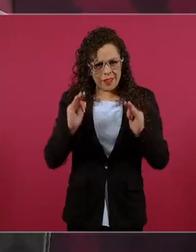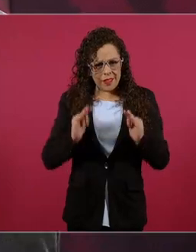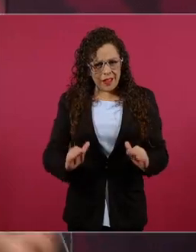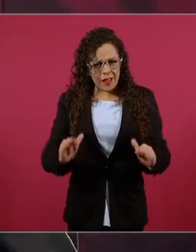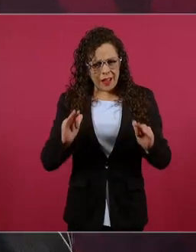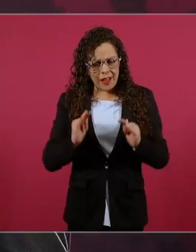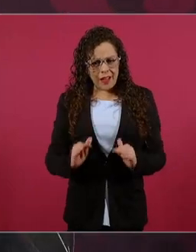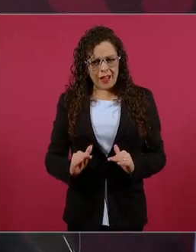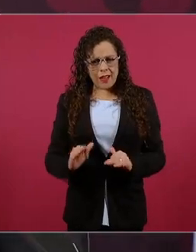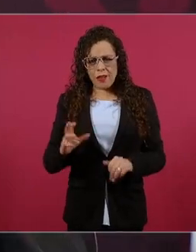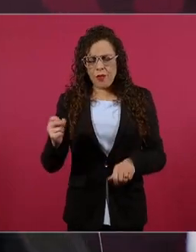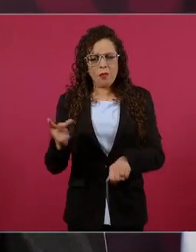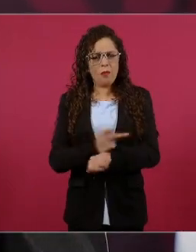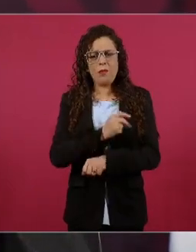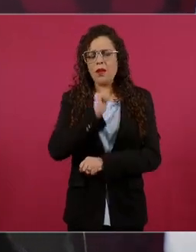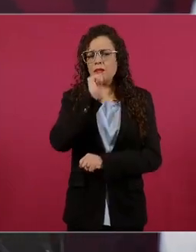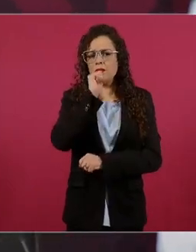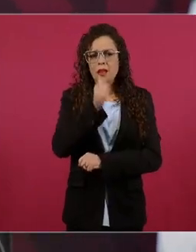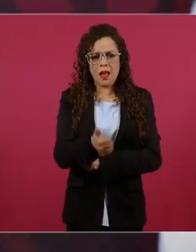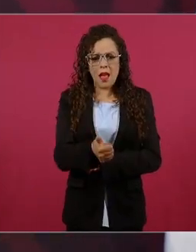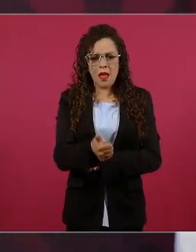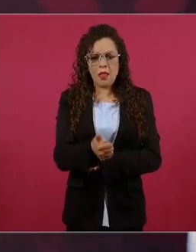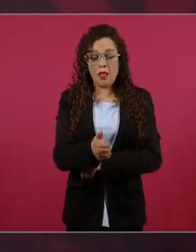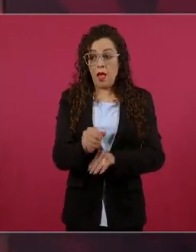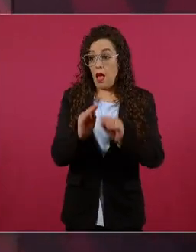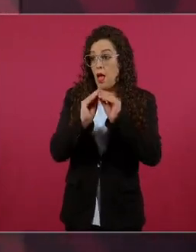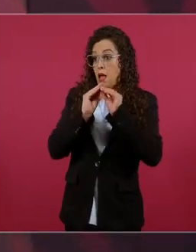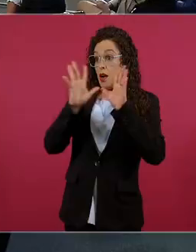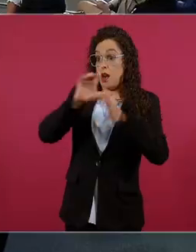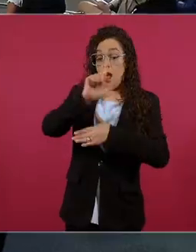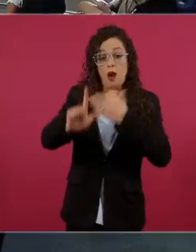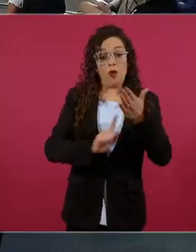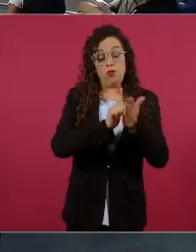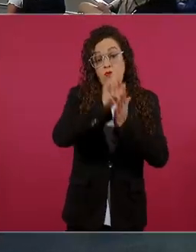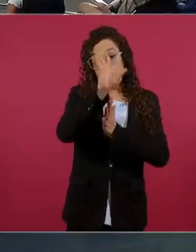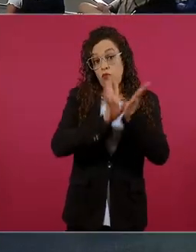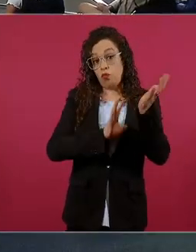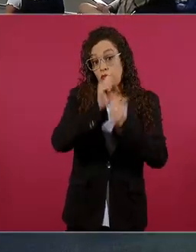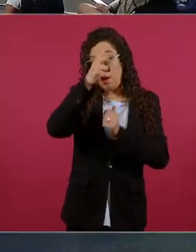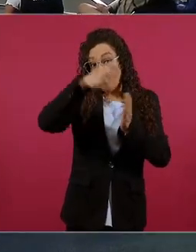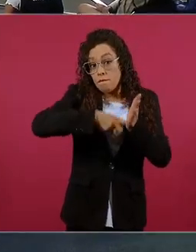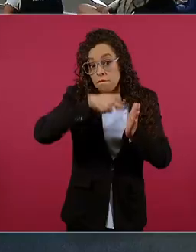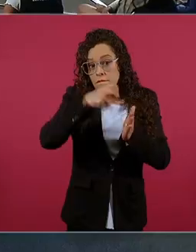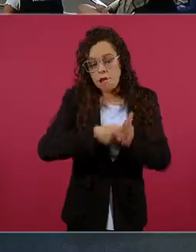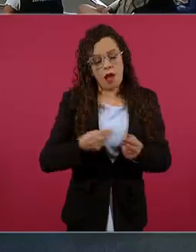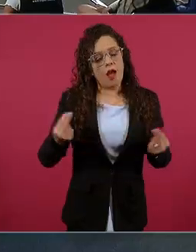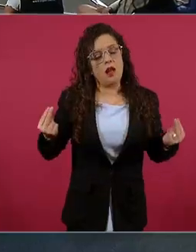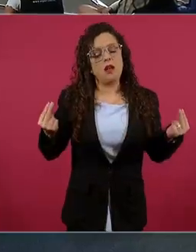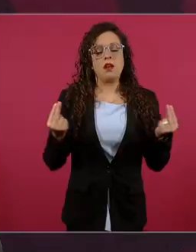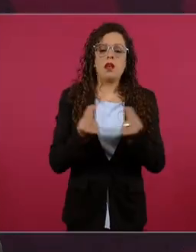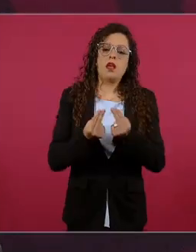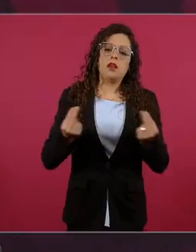Y sí, la reforma es necesaria. Porque imagínense,